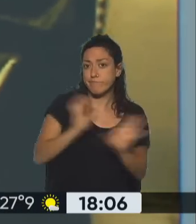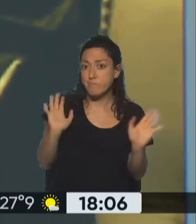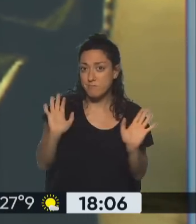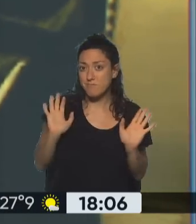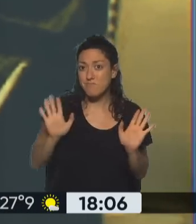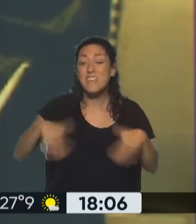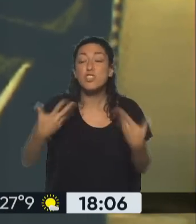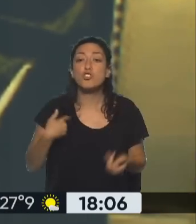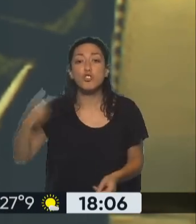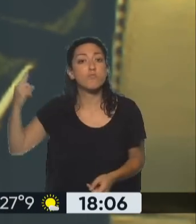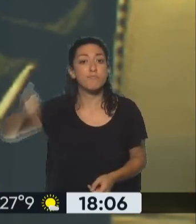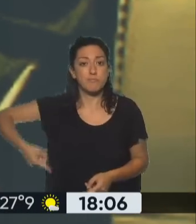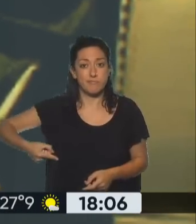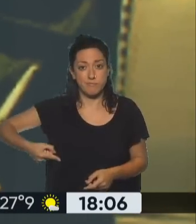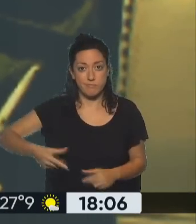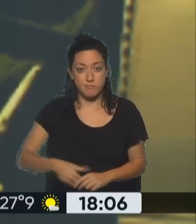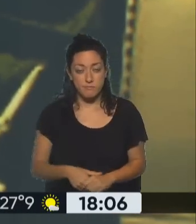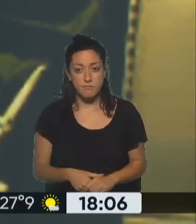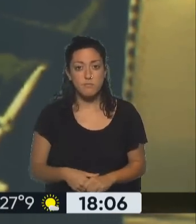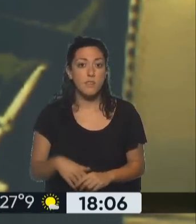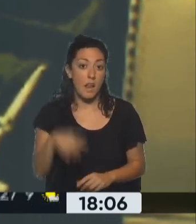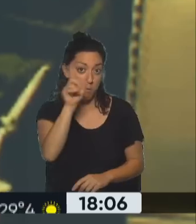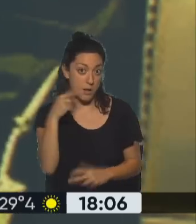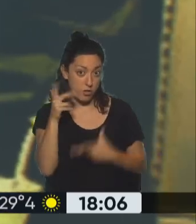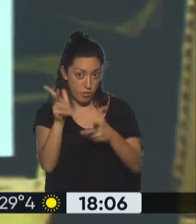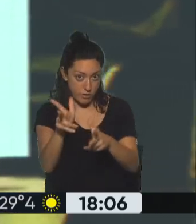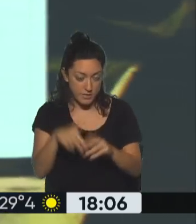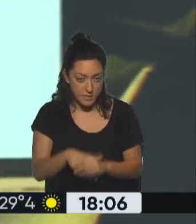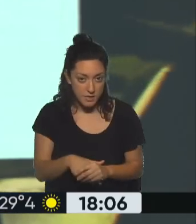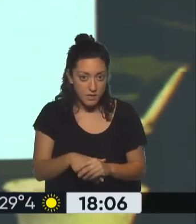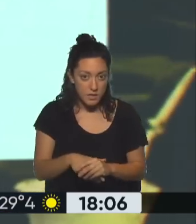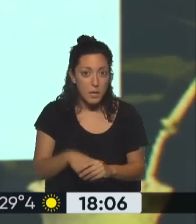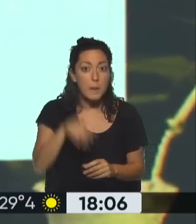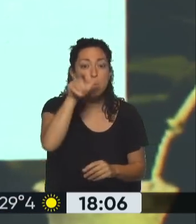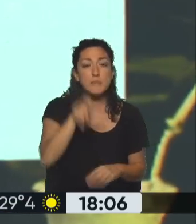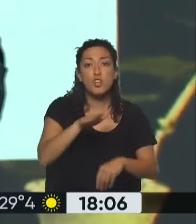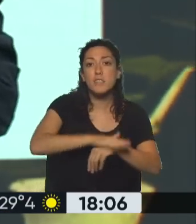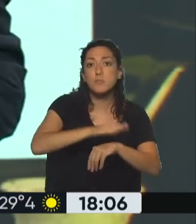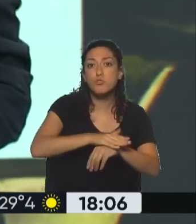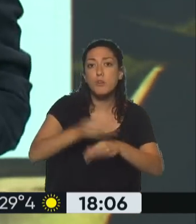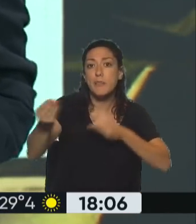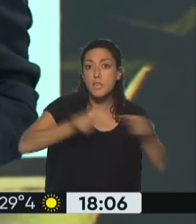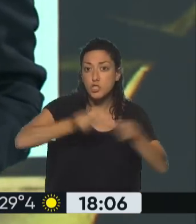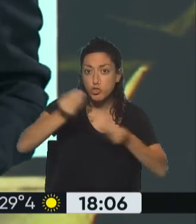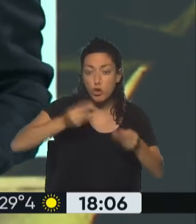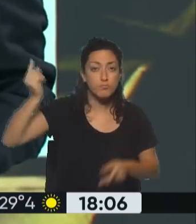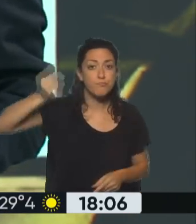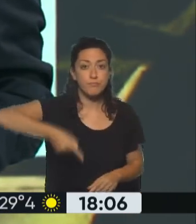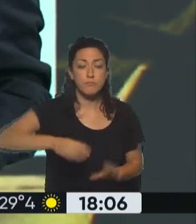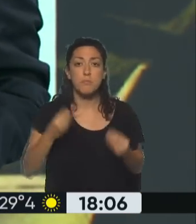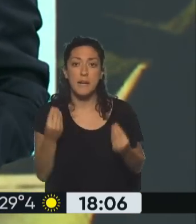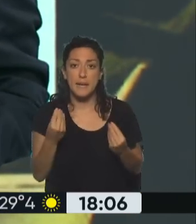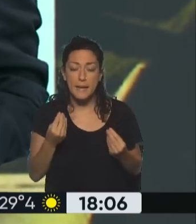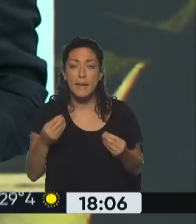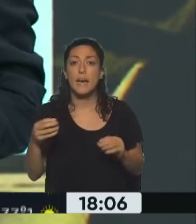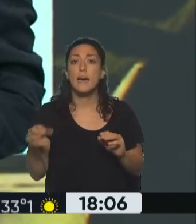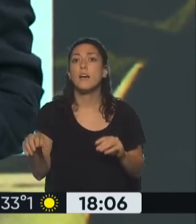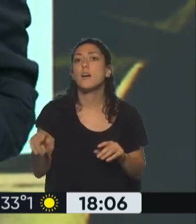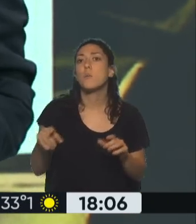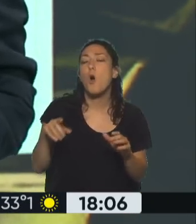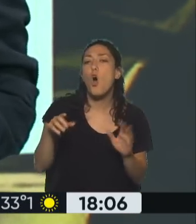instruido, dice Alberto Fernández, al procurador del Tesoro para presentar un recurso de